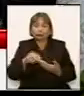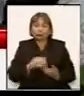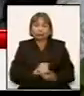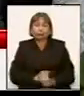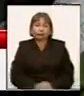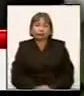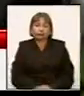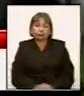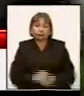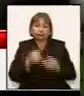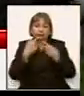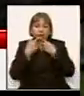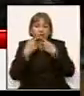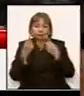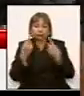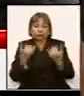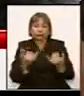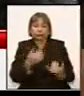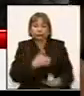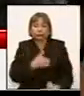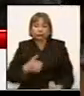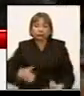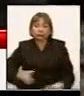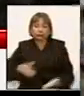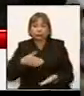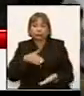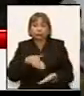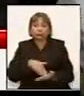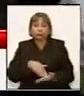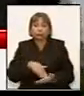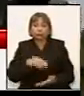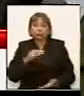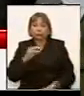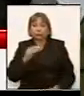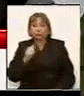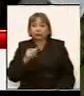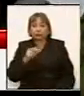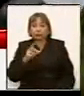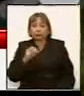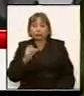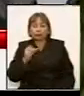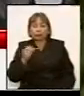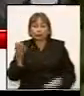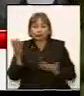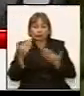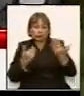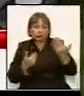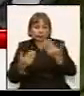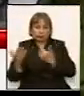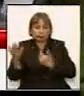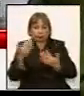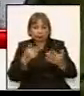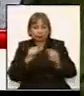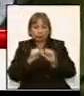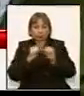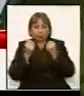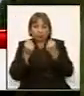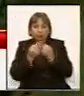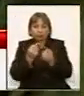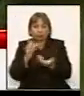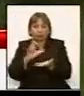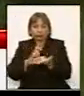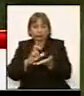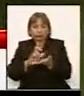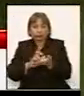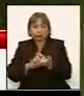que ha anunciado el presidente de la Comisión de Descentralización, el congresista Carlos Domínguez, que va a convocar a una sesión en Lima donde va a